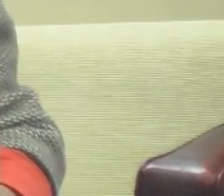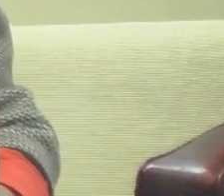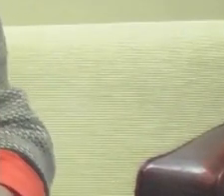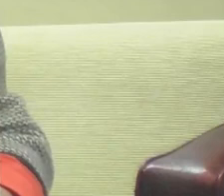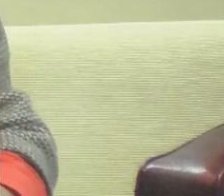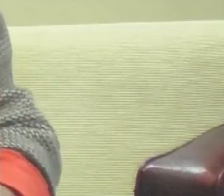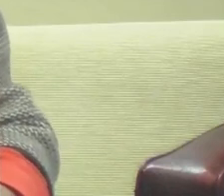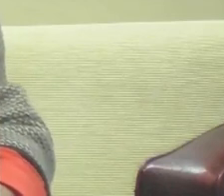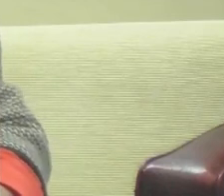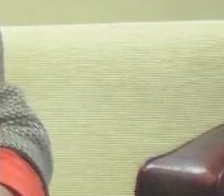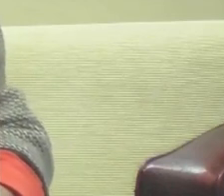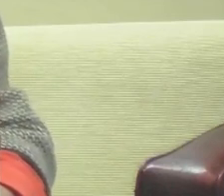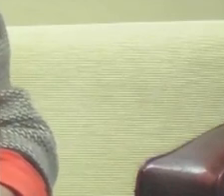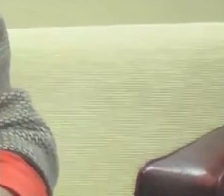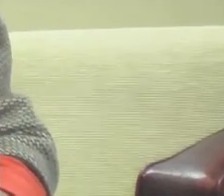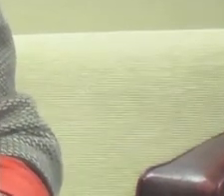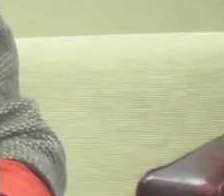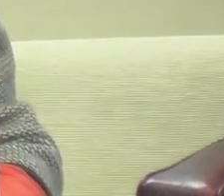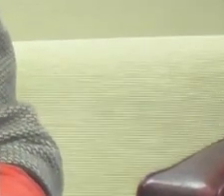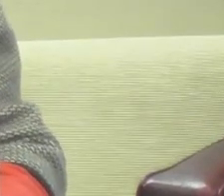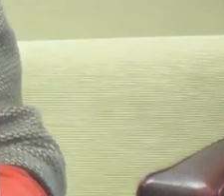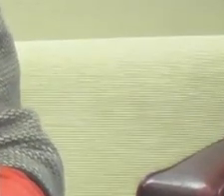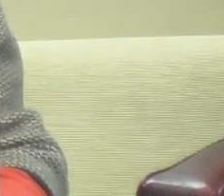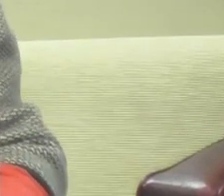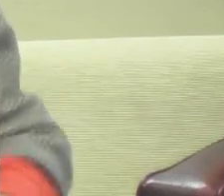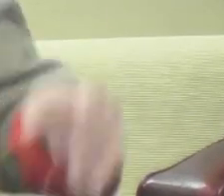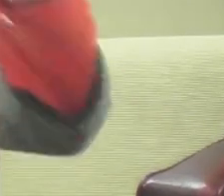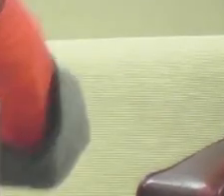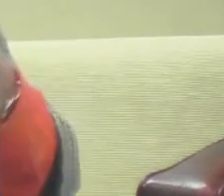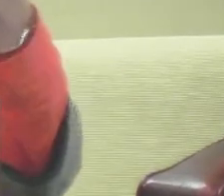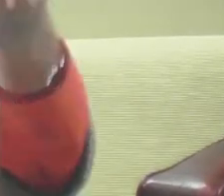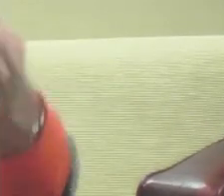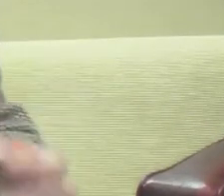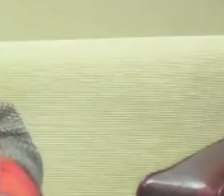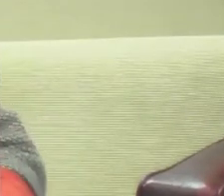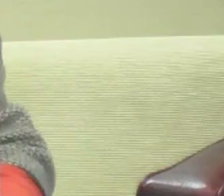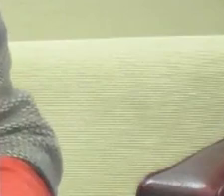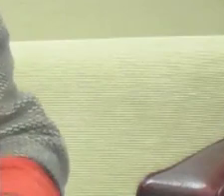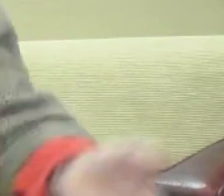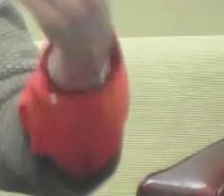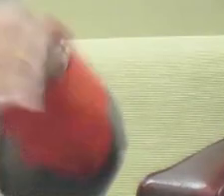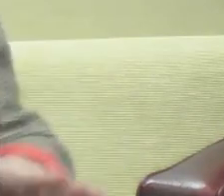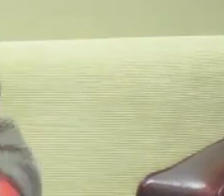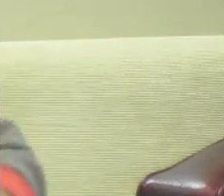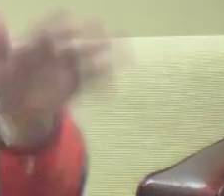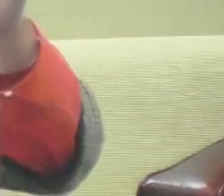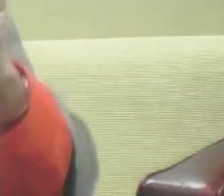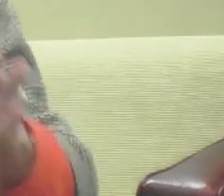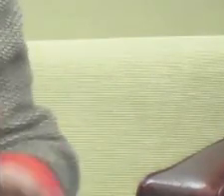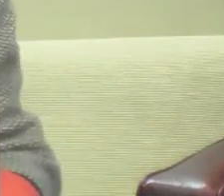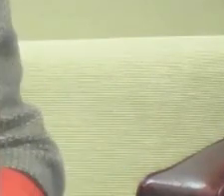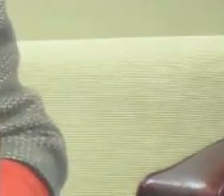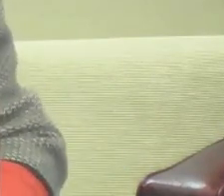la diputada bruera desde Su contenido técnico jurídico pero profundamente político para darle el